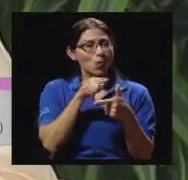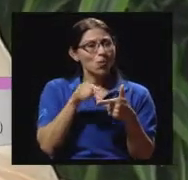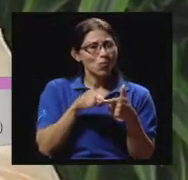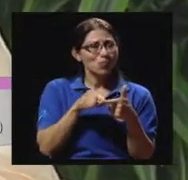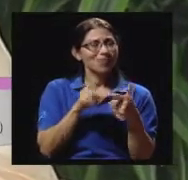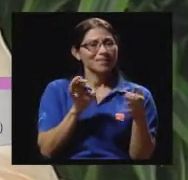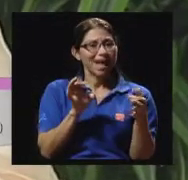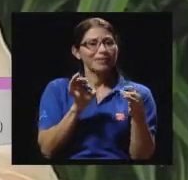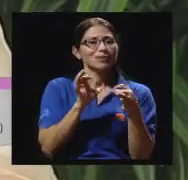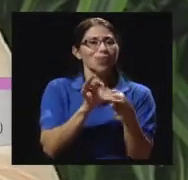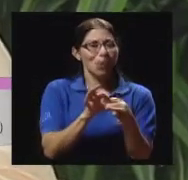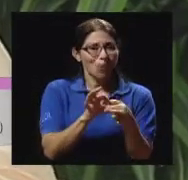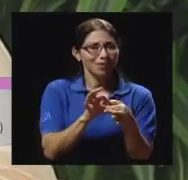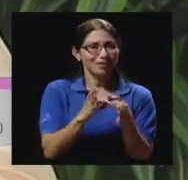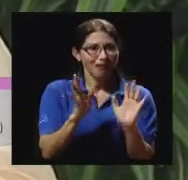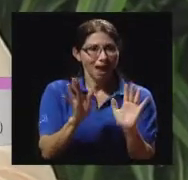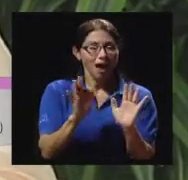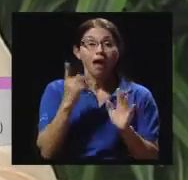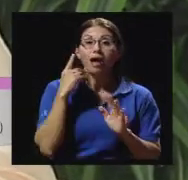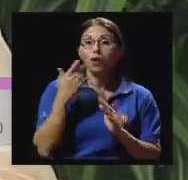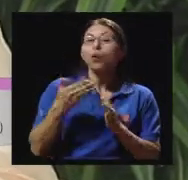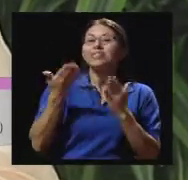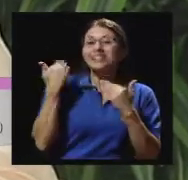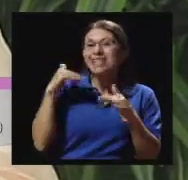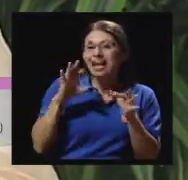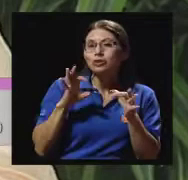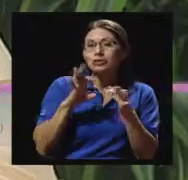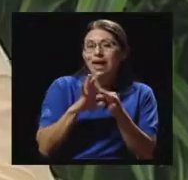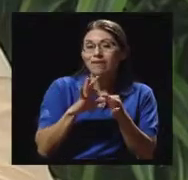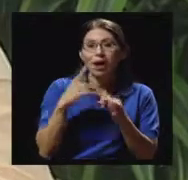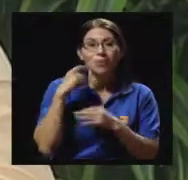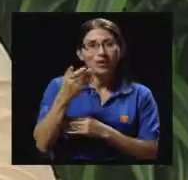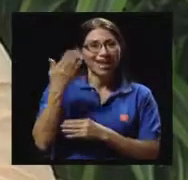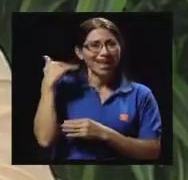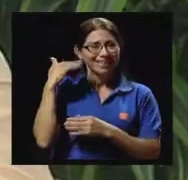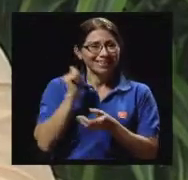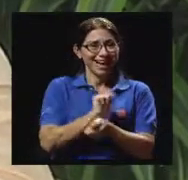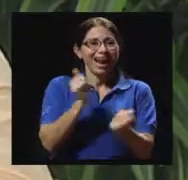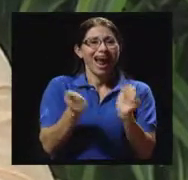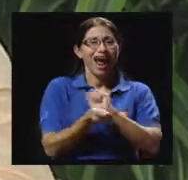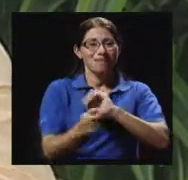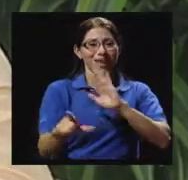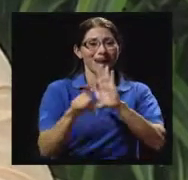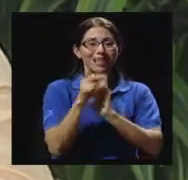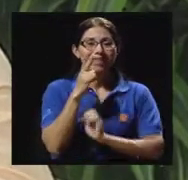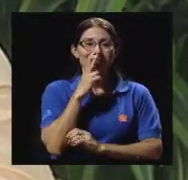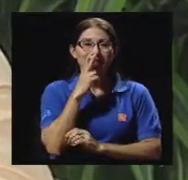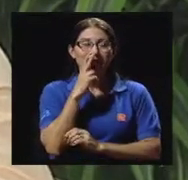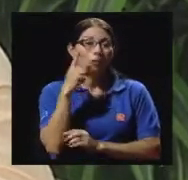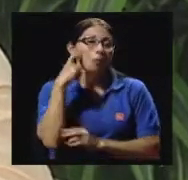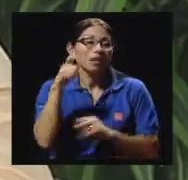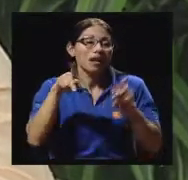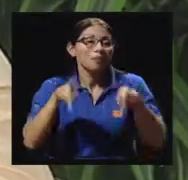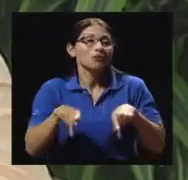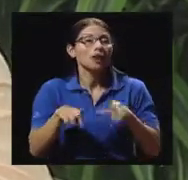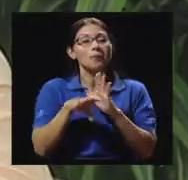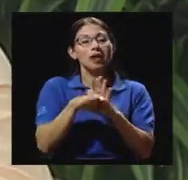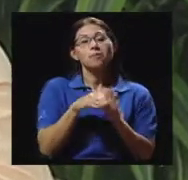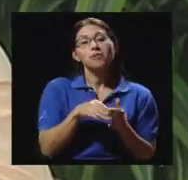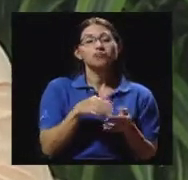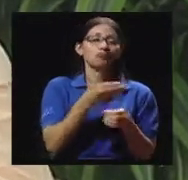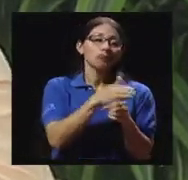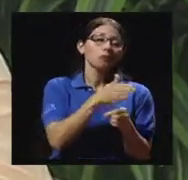cambia la ley de tabaco, mucha gente que fumaba porque ahí estaba el tabaco y estaba tomándose unos traguitos, una